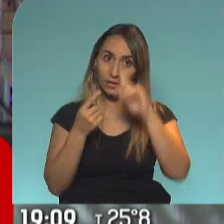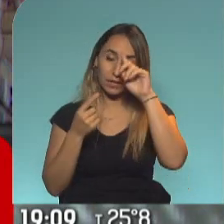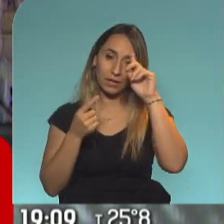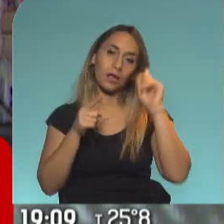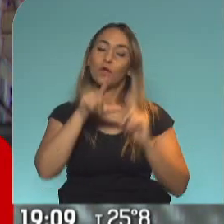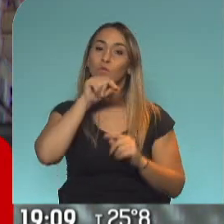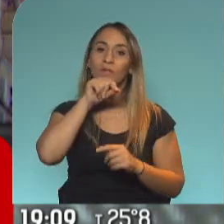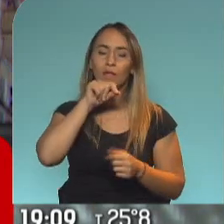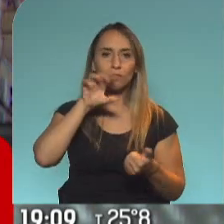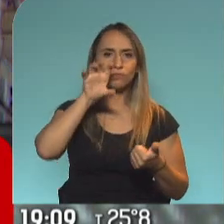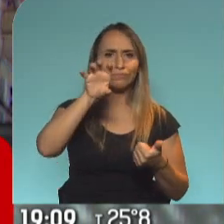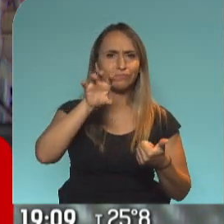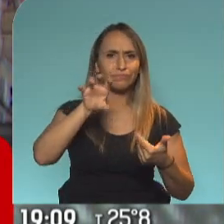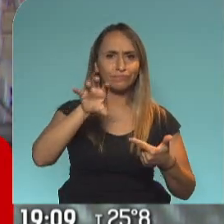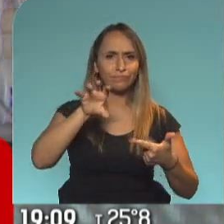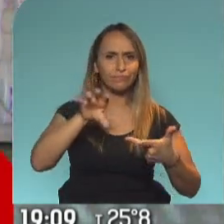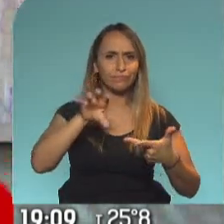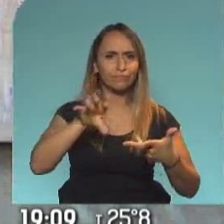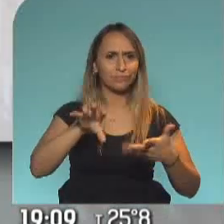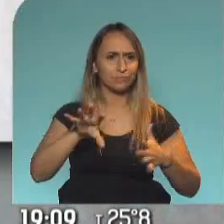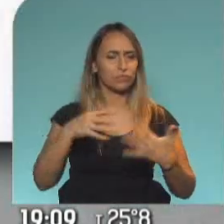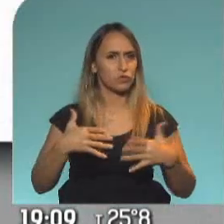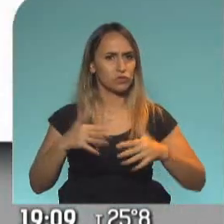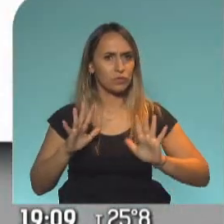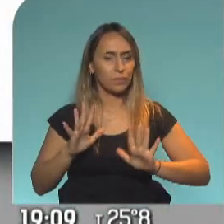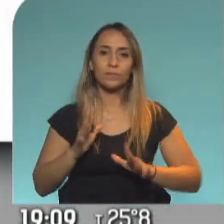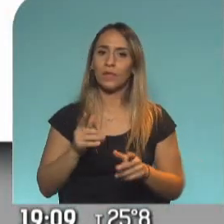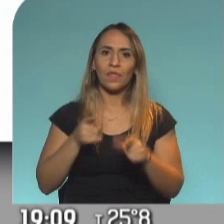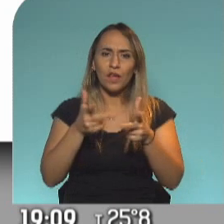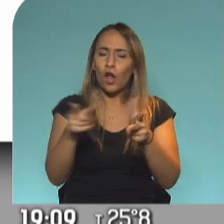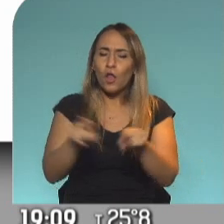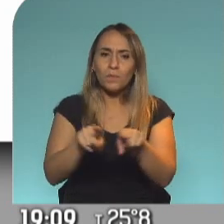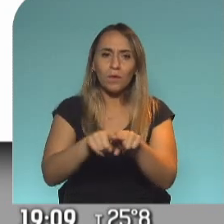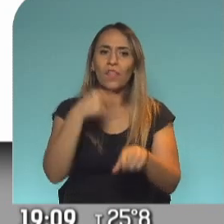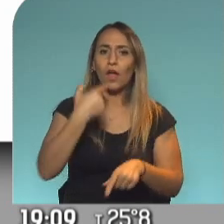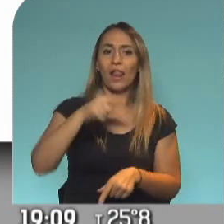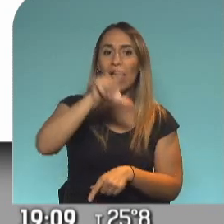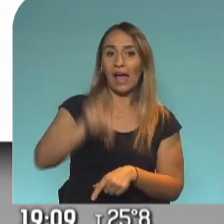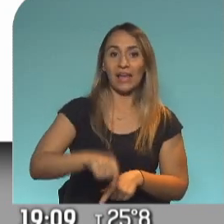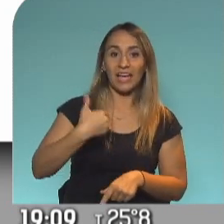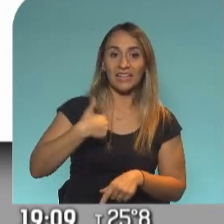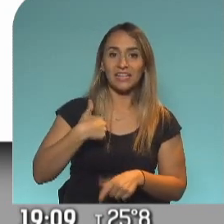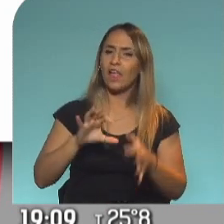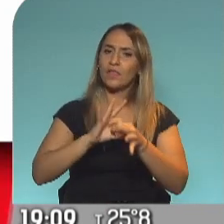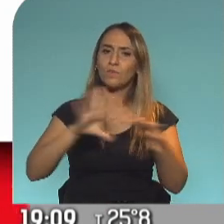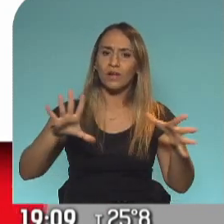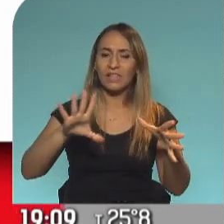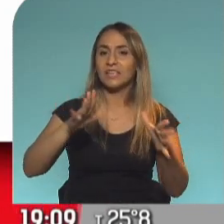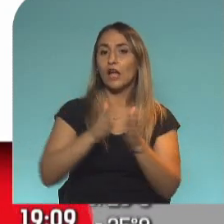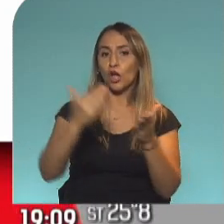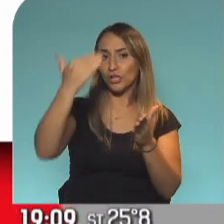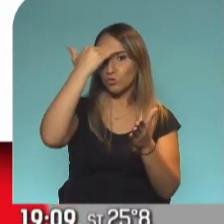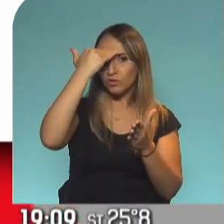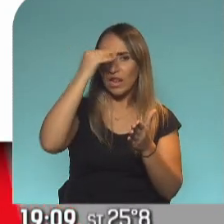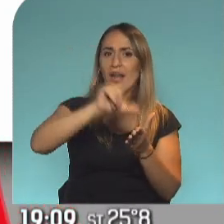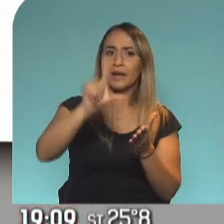a remarcar algunas posiciones, porque se dijo exactamente lo mismo. Dijo, la Argentina es una democracia constitucional, republicana y federal,